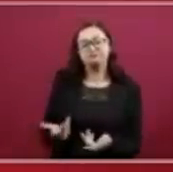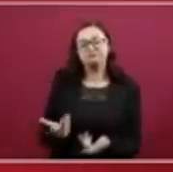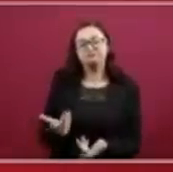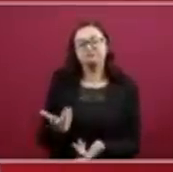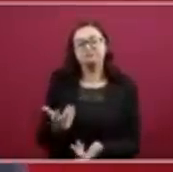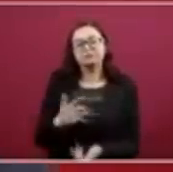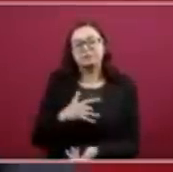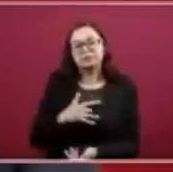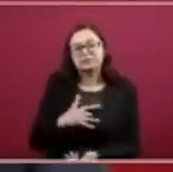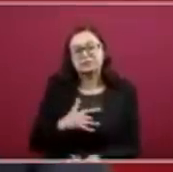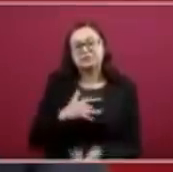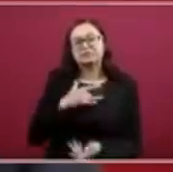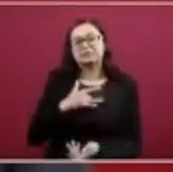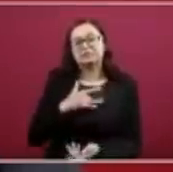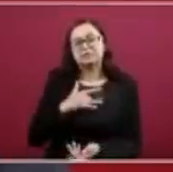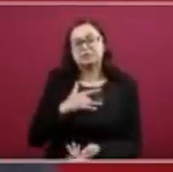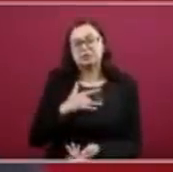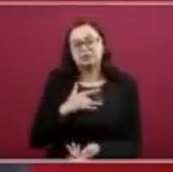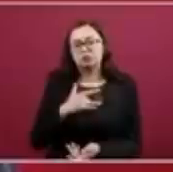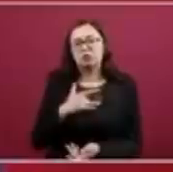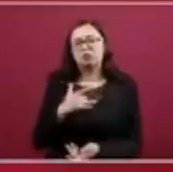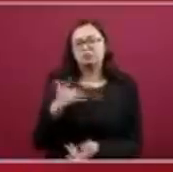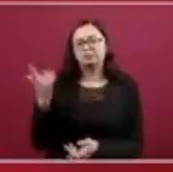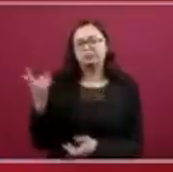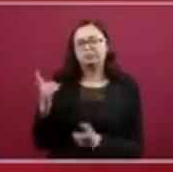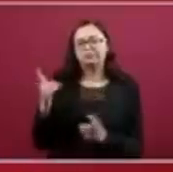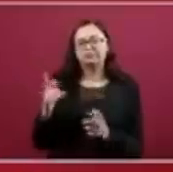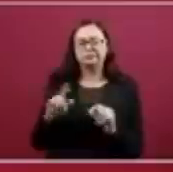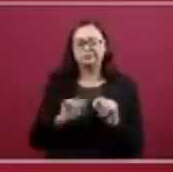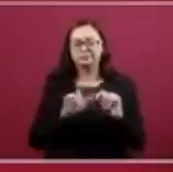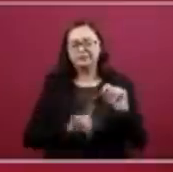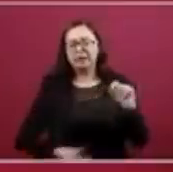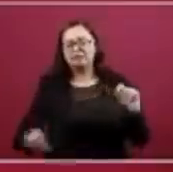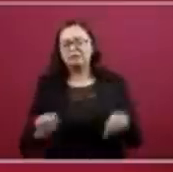castigando al país por la política